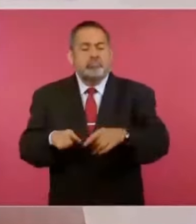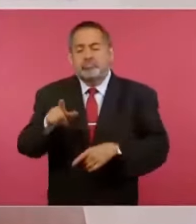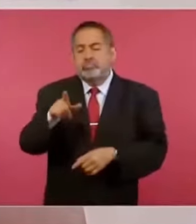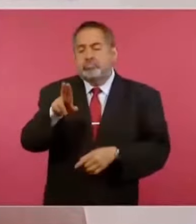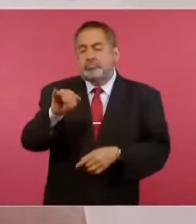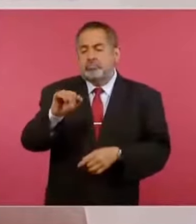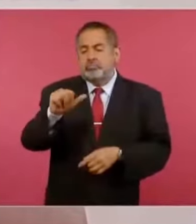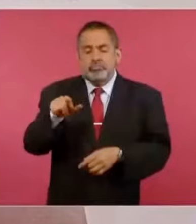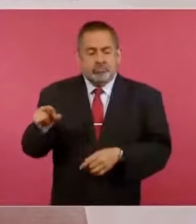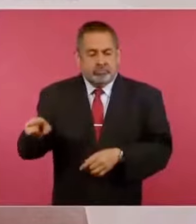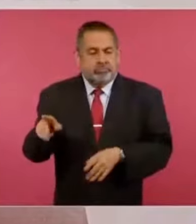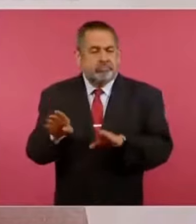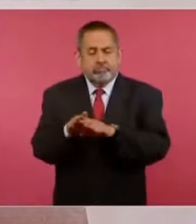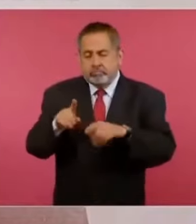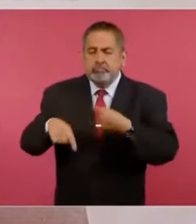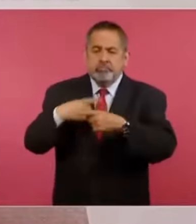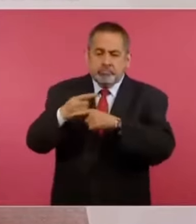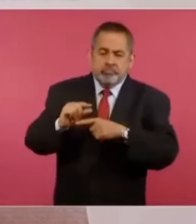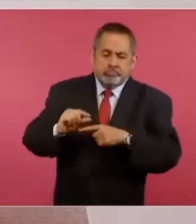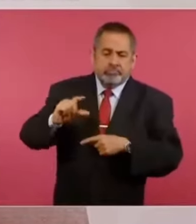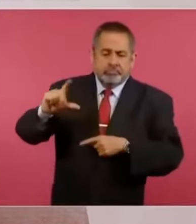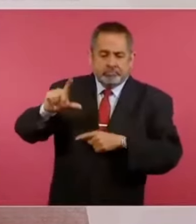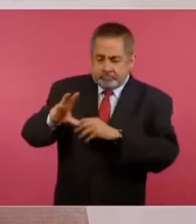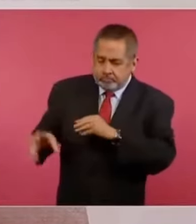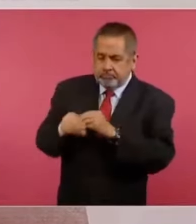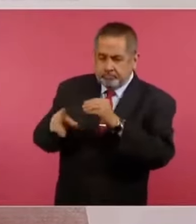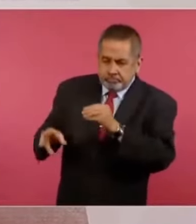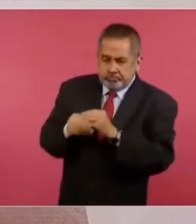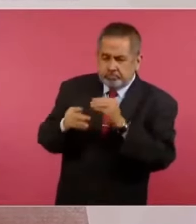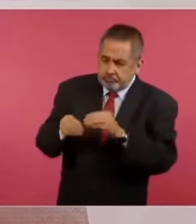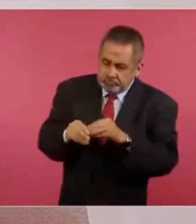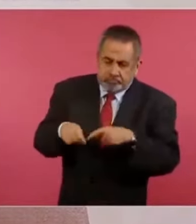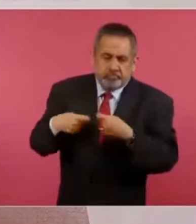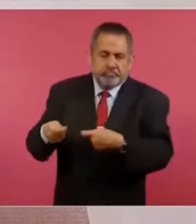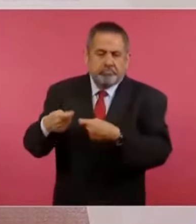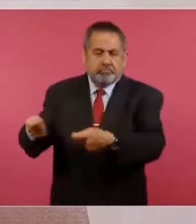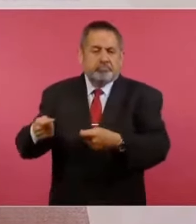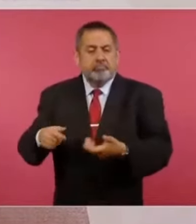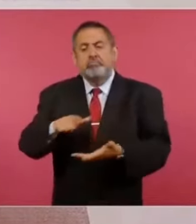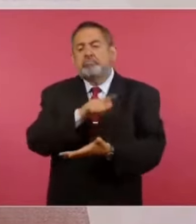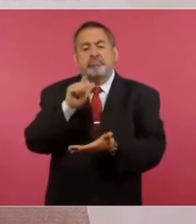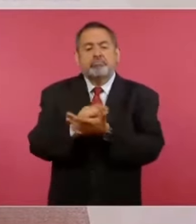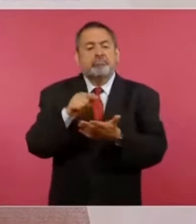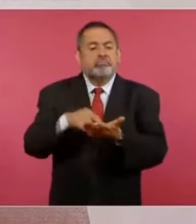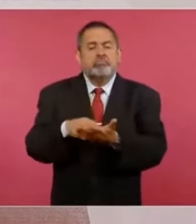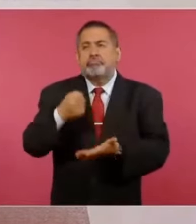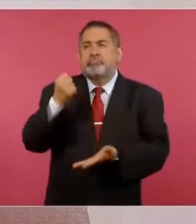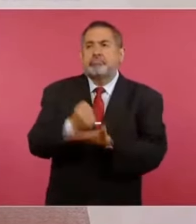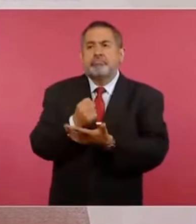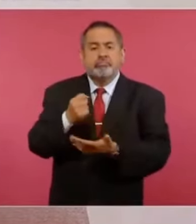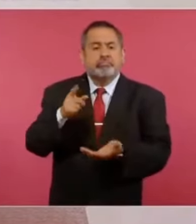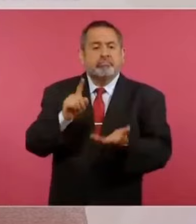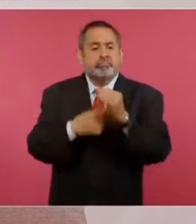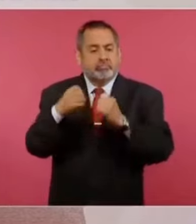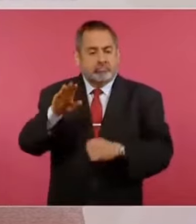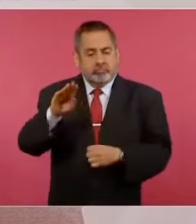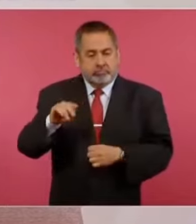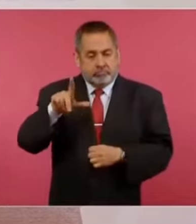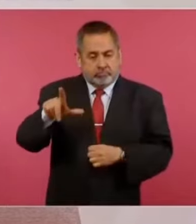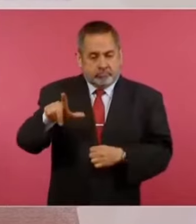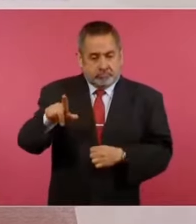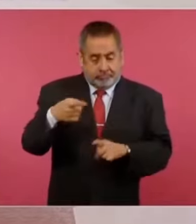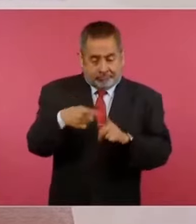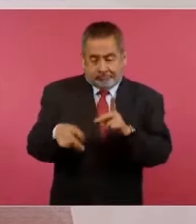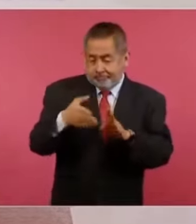Luisa de cómo va a ir creciendo, porque la ley se aprobó en el 97 y es a partir